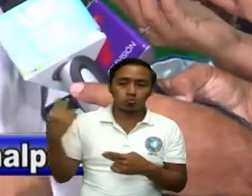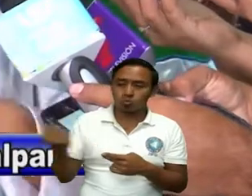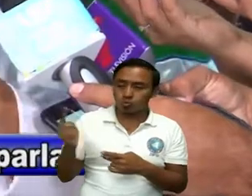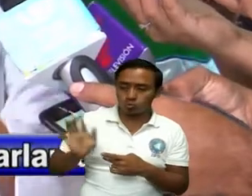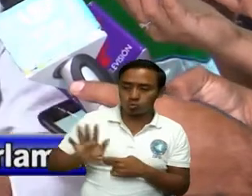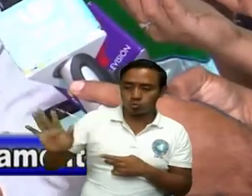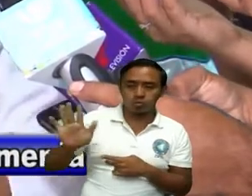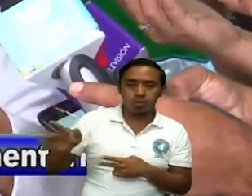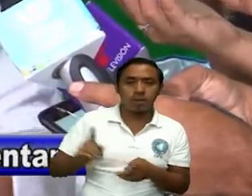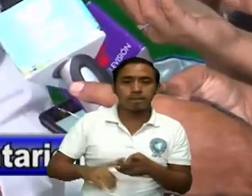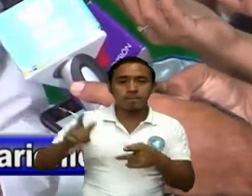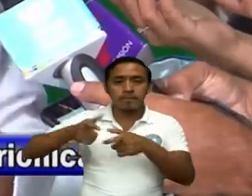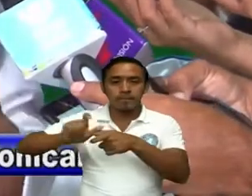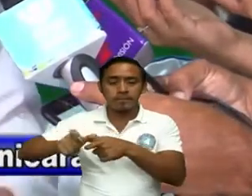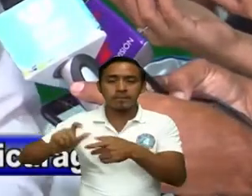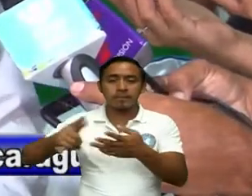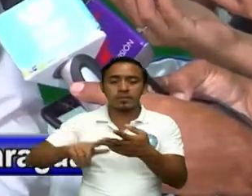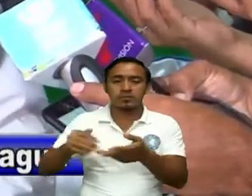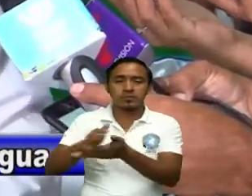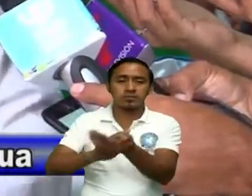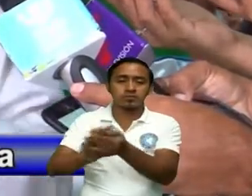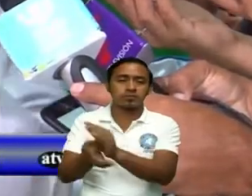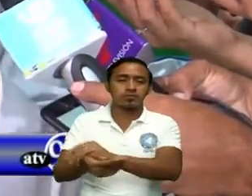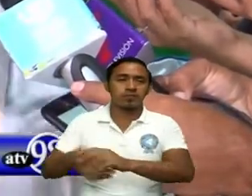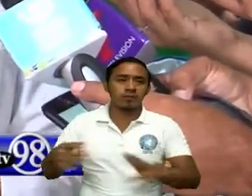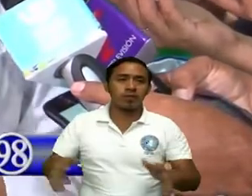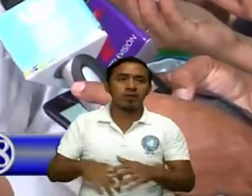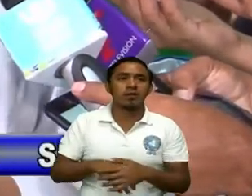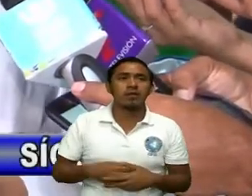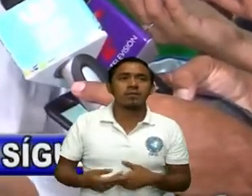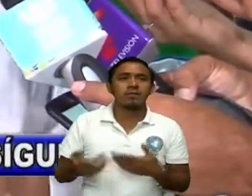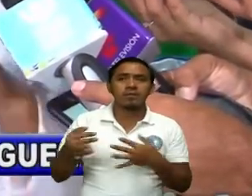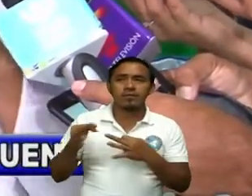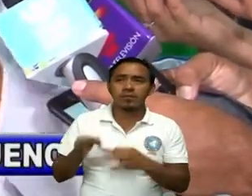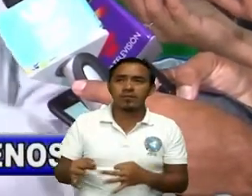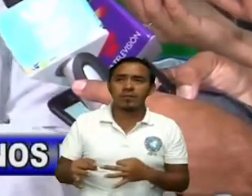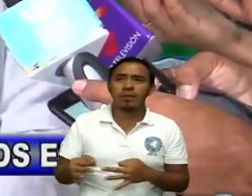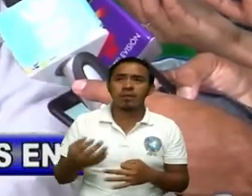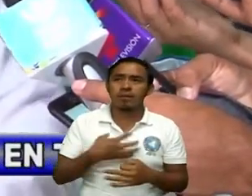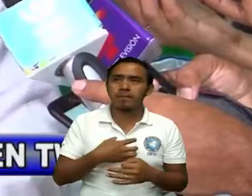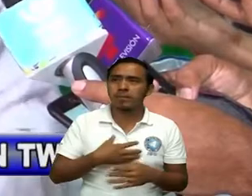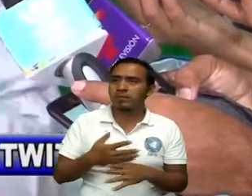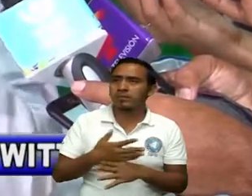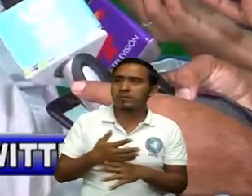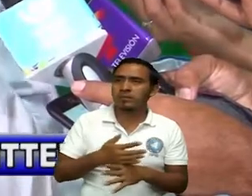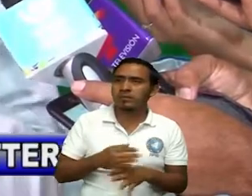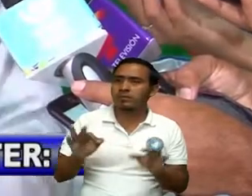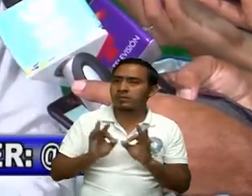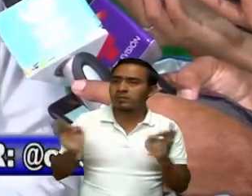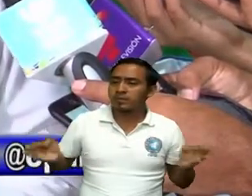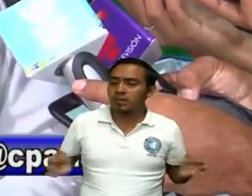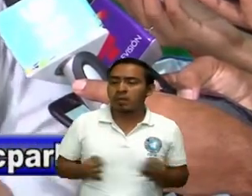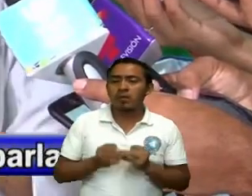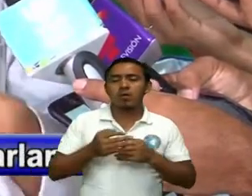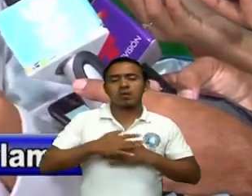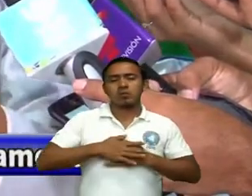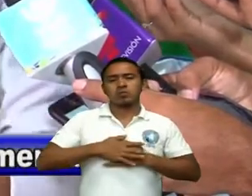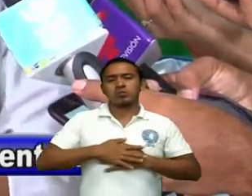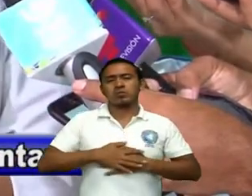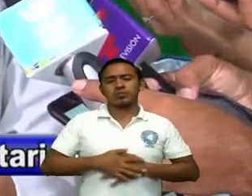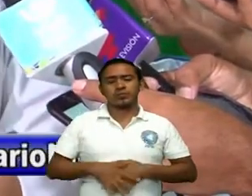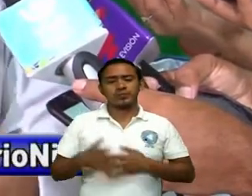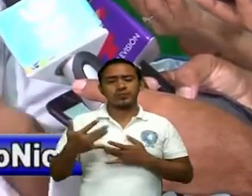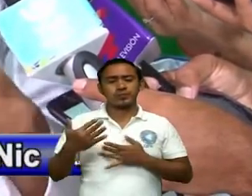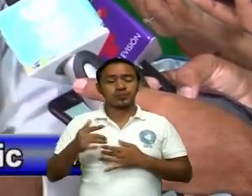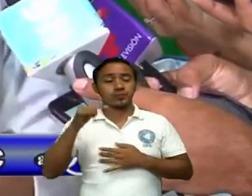ellos de baño, inodoro, lavamano, donde vamos a estar los familiares reposando mientras